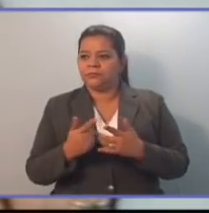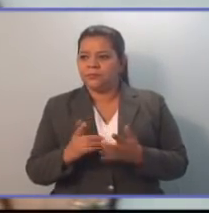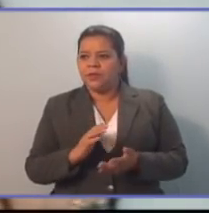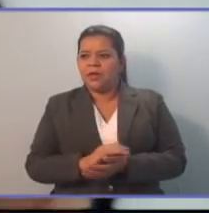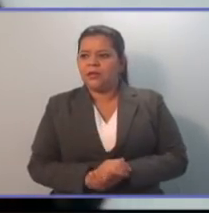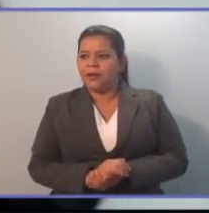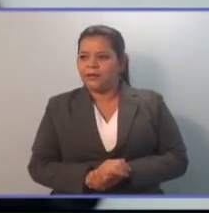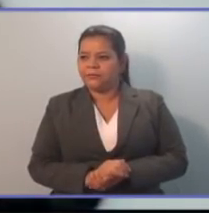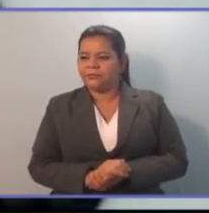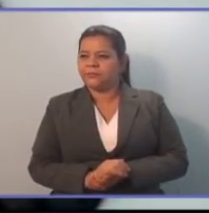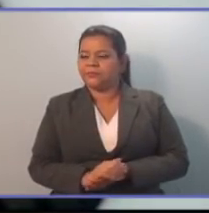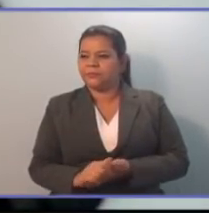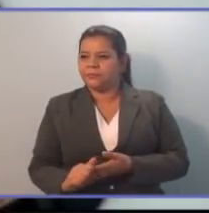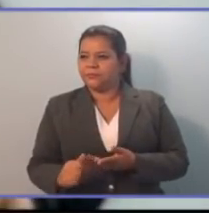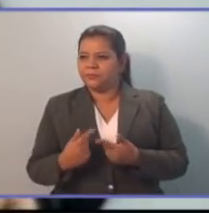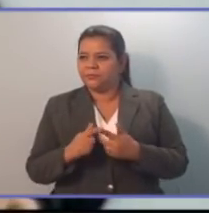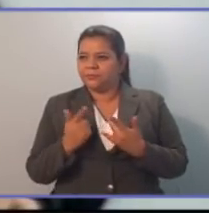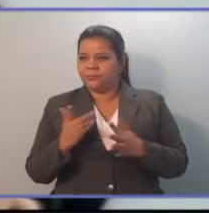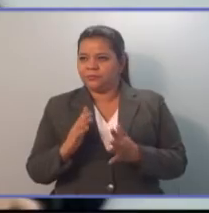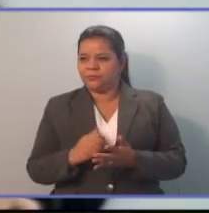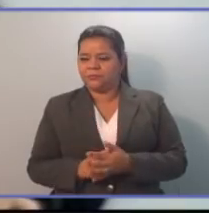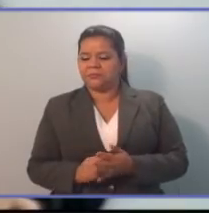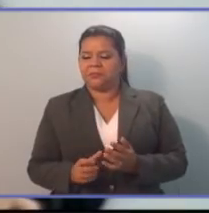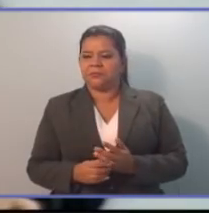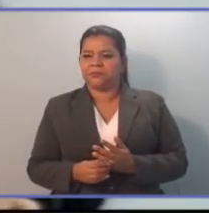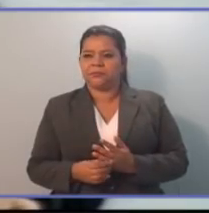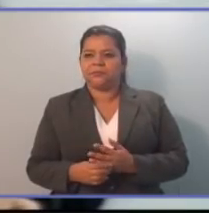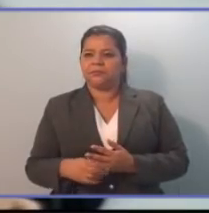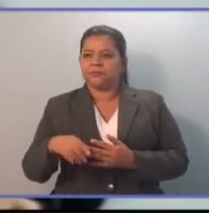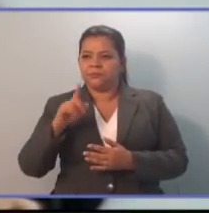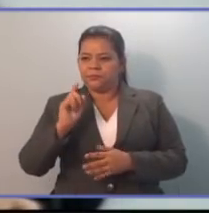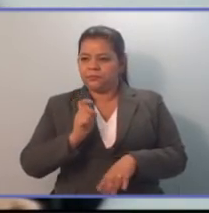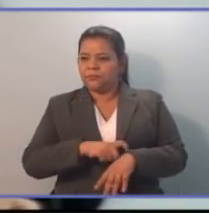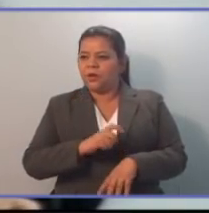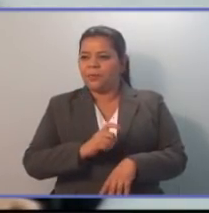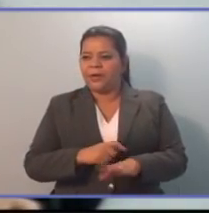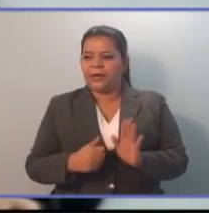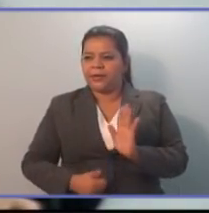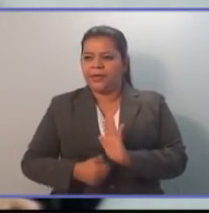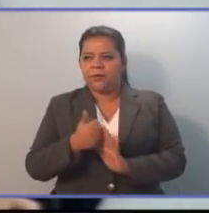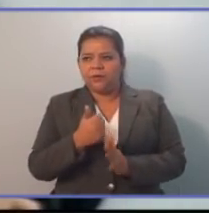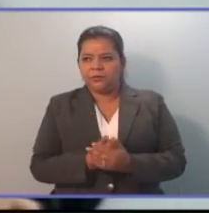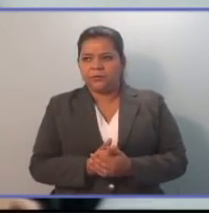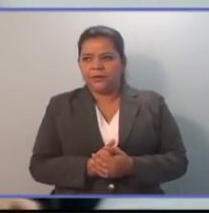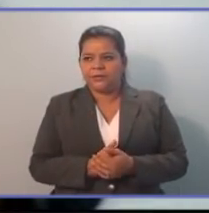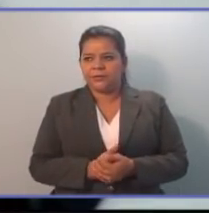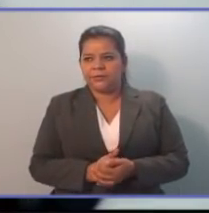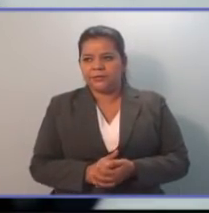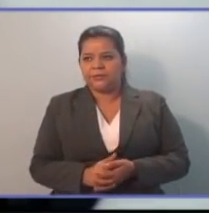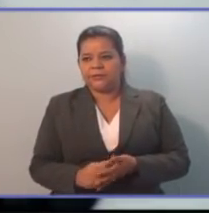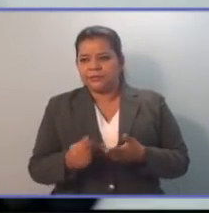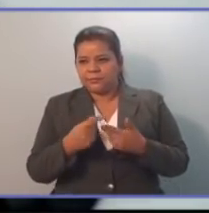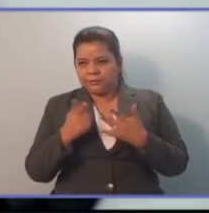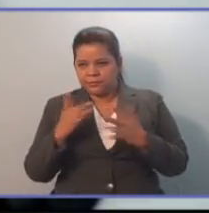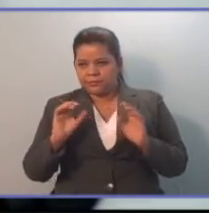cuando ya estaba en un momento de elevación a plenario para